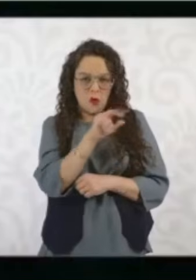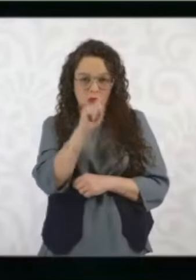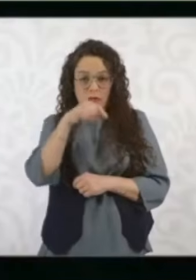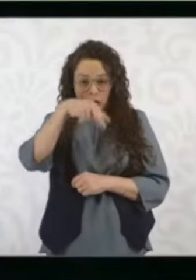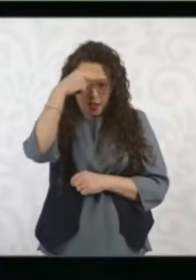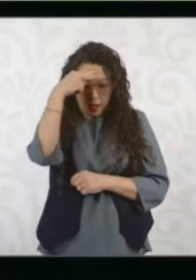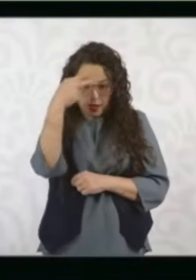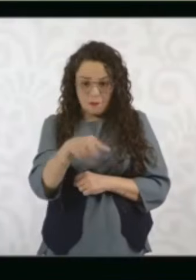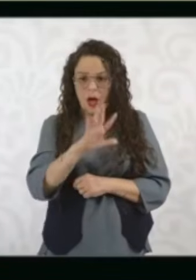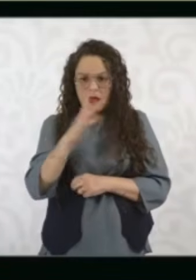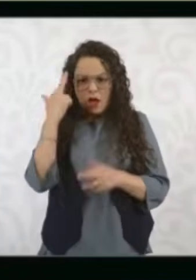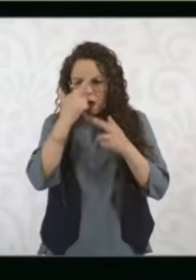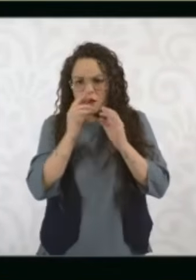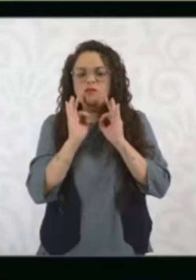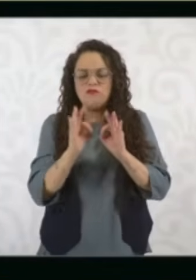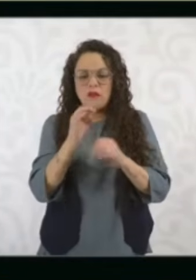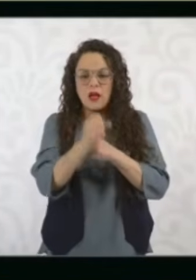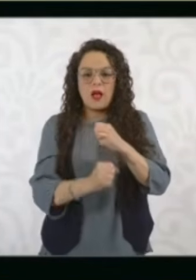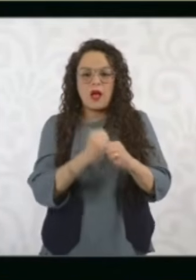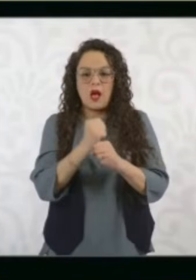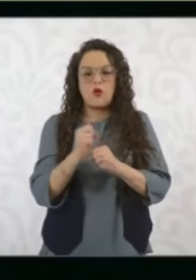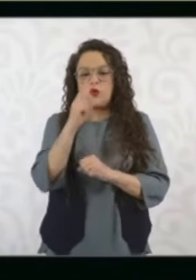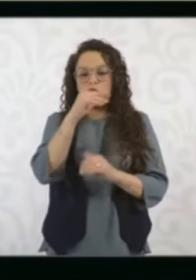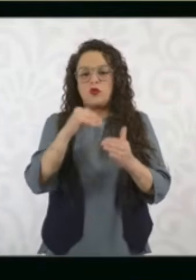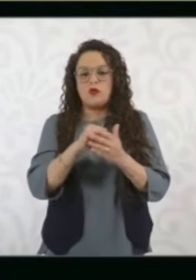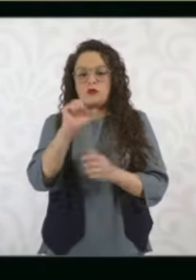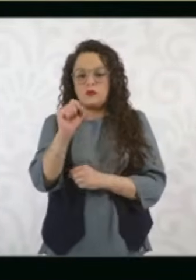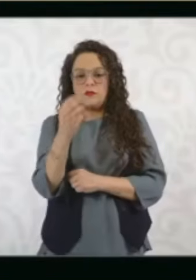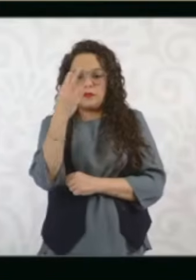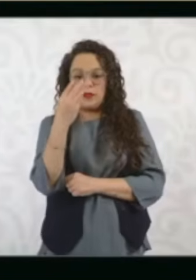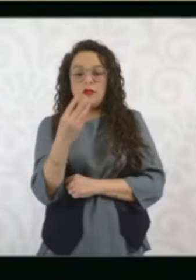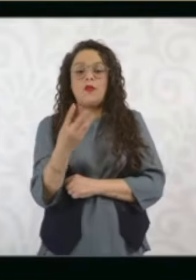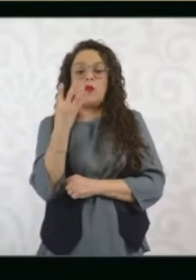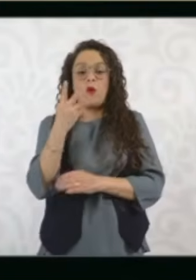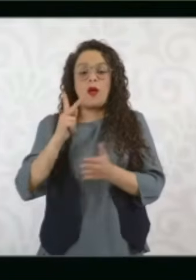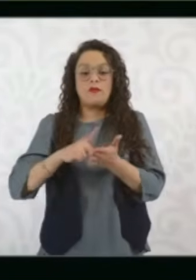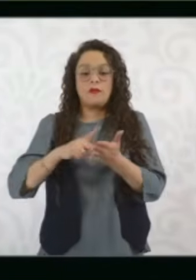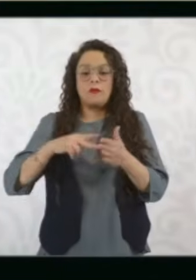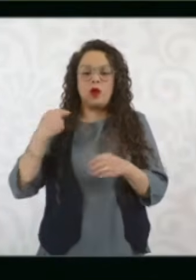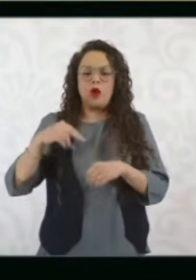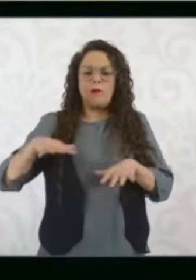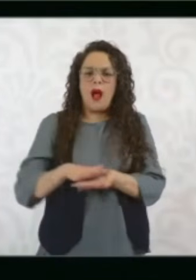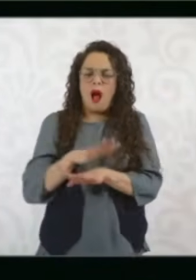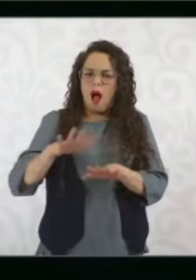verificada en 2023, 4 cambios de nombre,